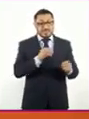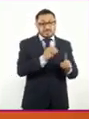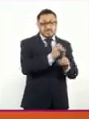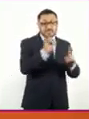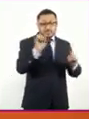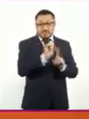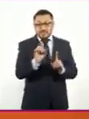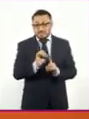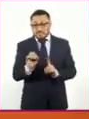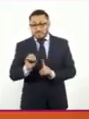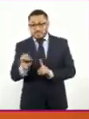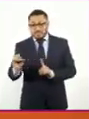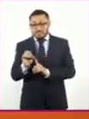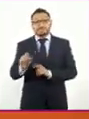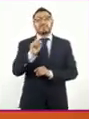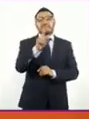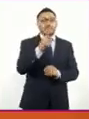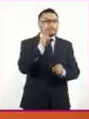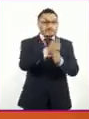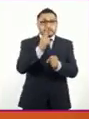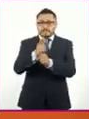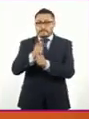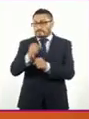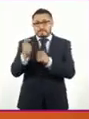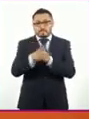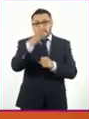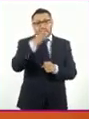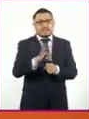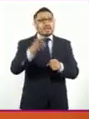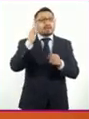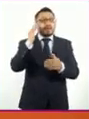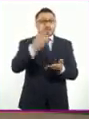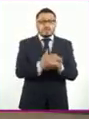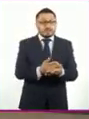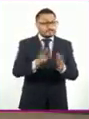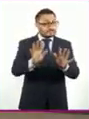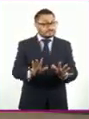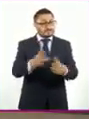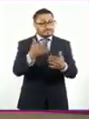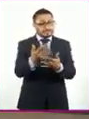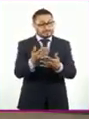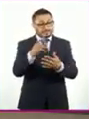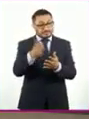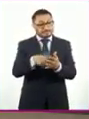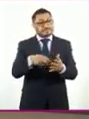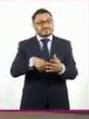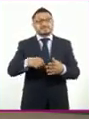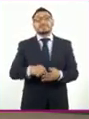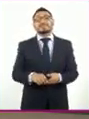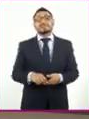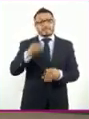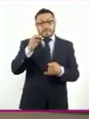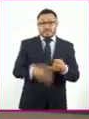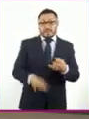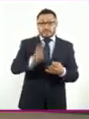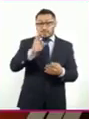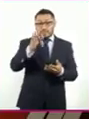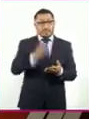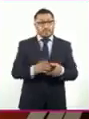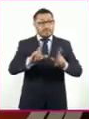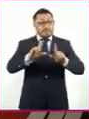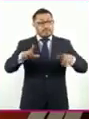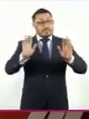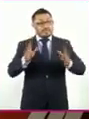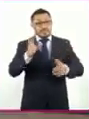producción. Así pueden detectar alguna falla y detener el proceso. Finalmente, cuando los cuadernos están